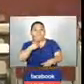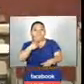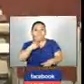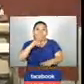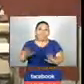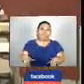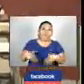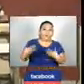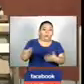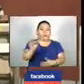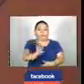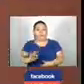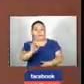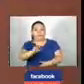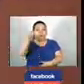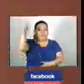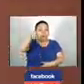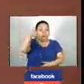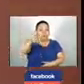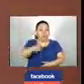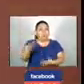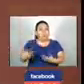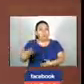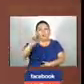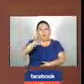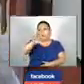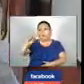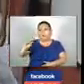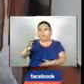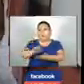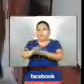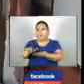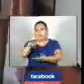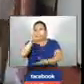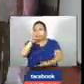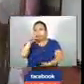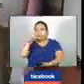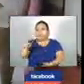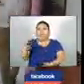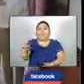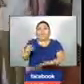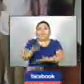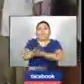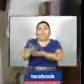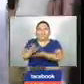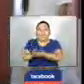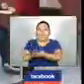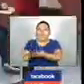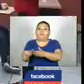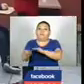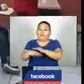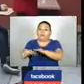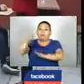calidad del servicio, especialmente en 350 colegios en los cuales se paga pues, el salario mínimo.